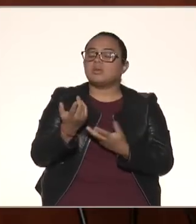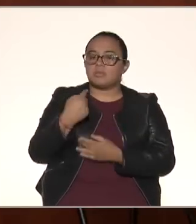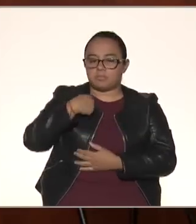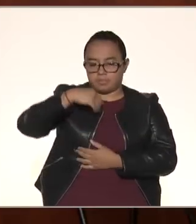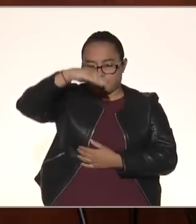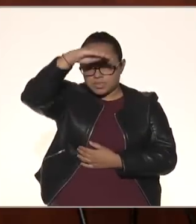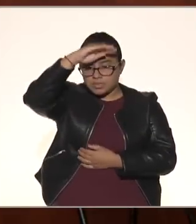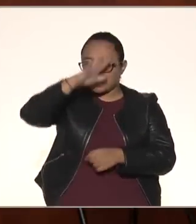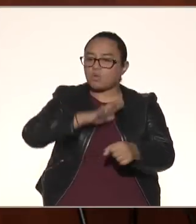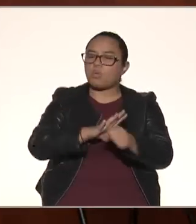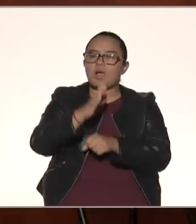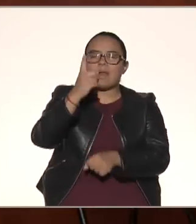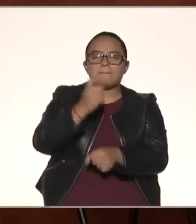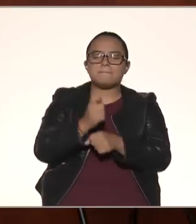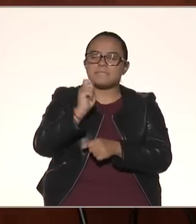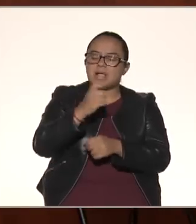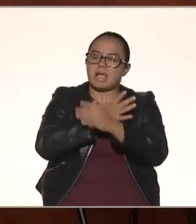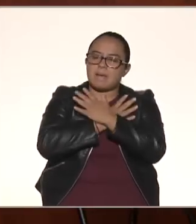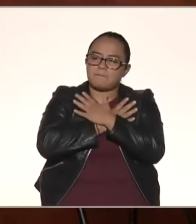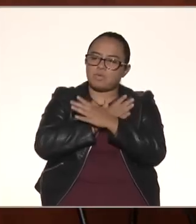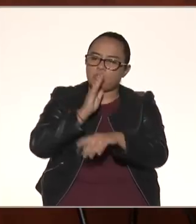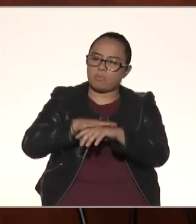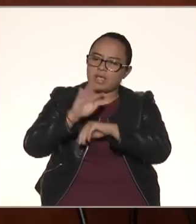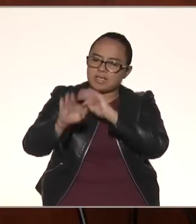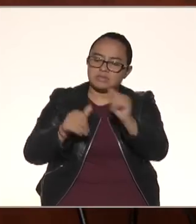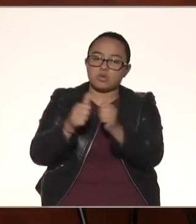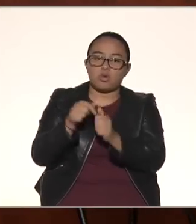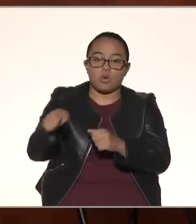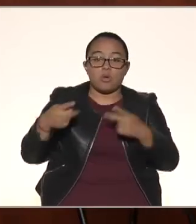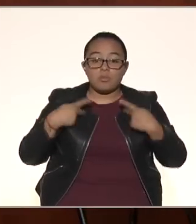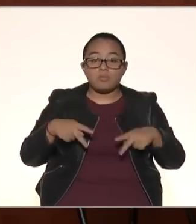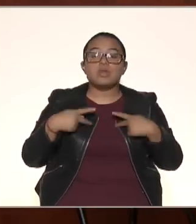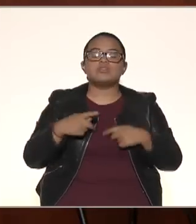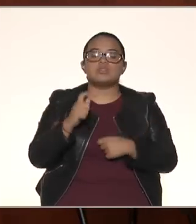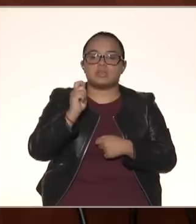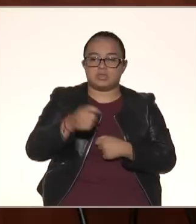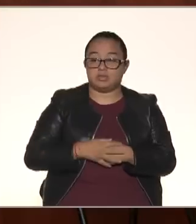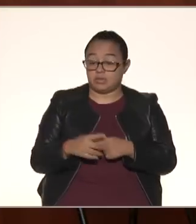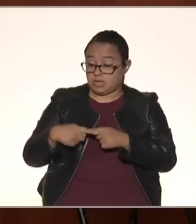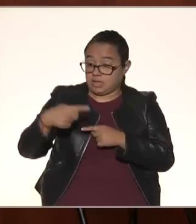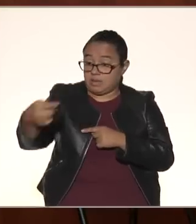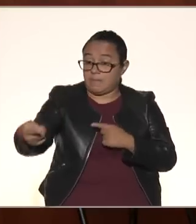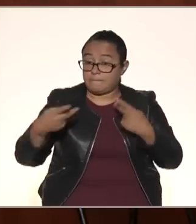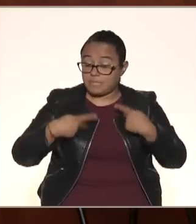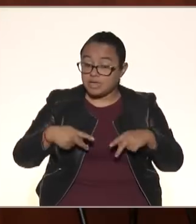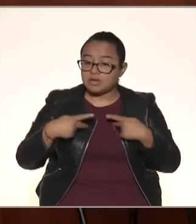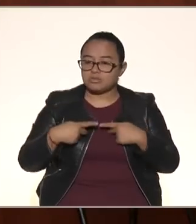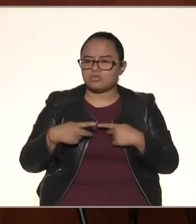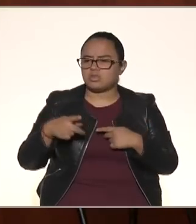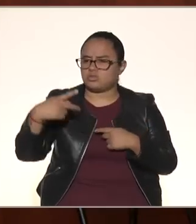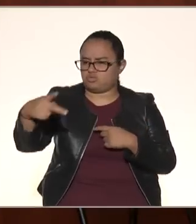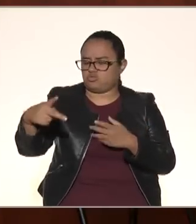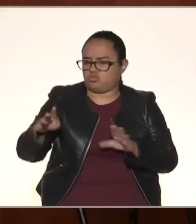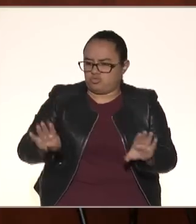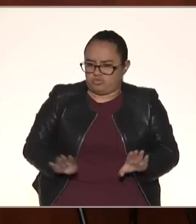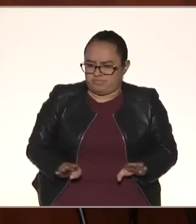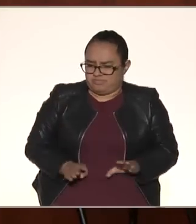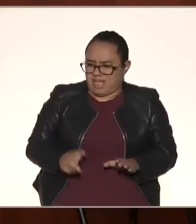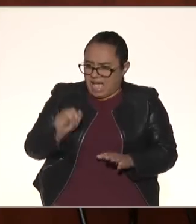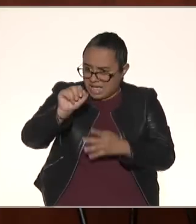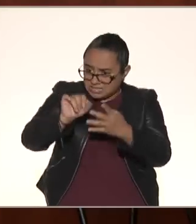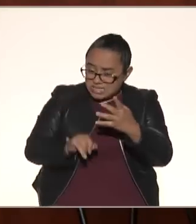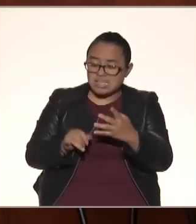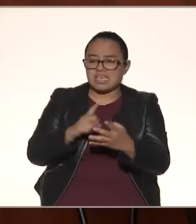cuál sería el primer acto de amor generoso con una pareja, permitir que la otra persona sea quien es, creo que es el primer acto